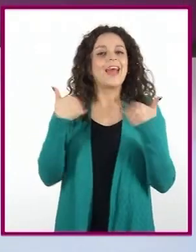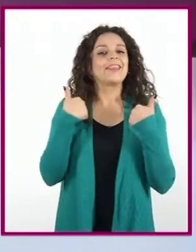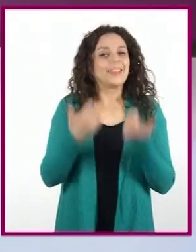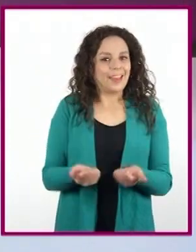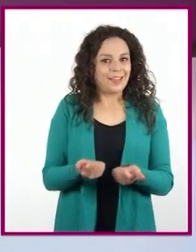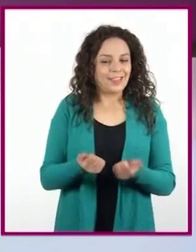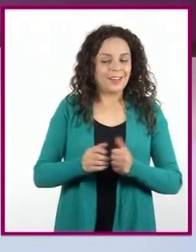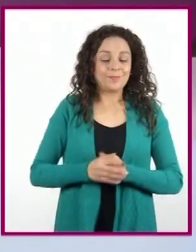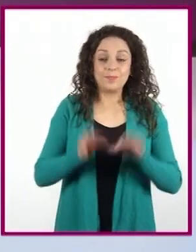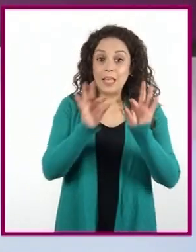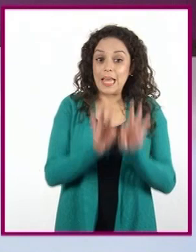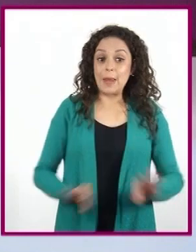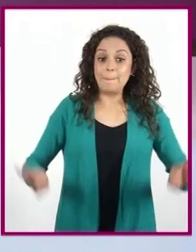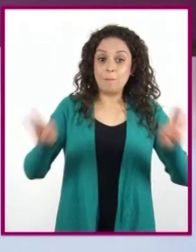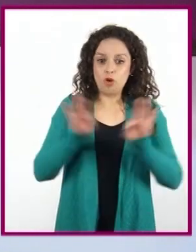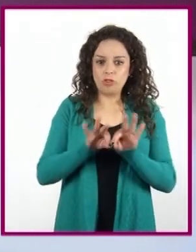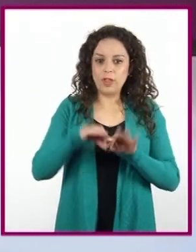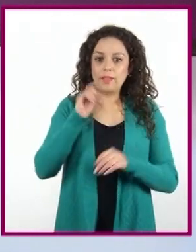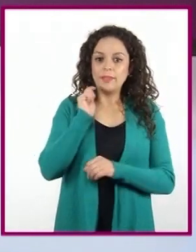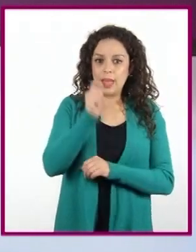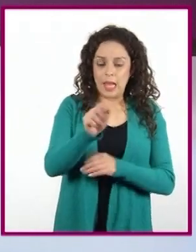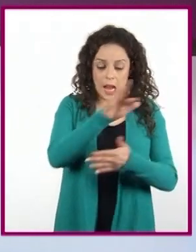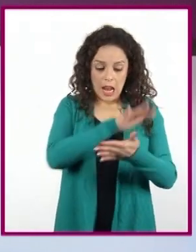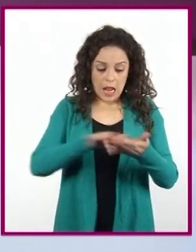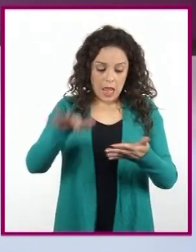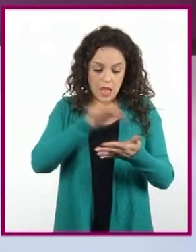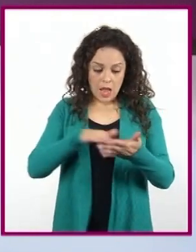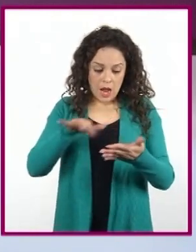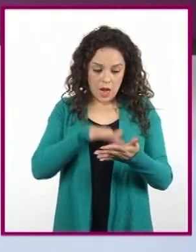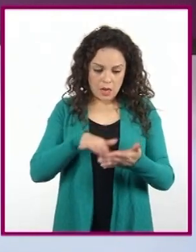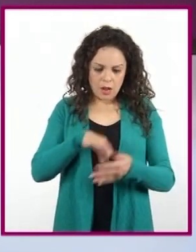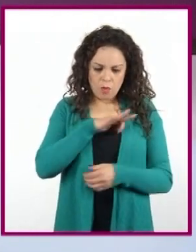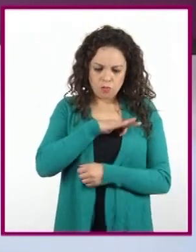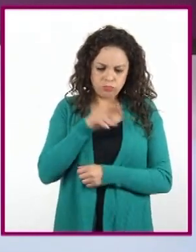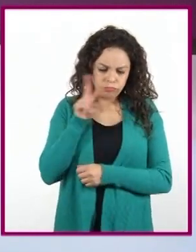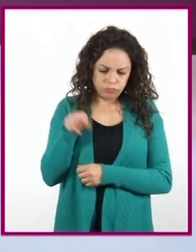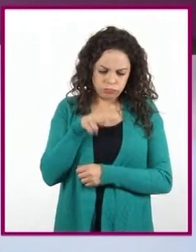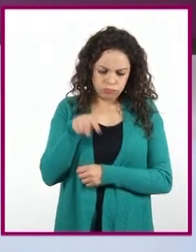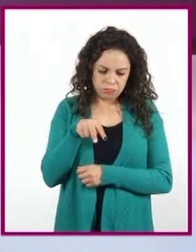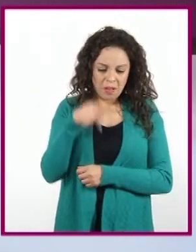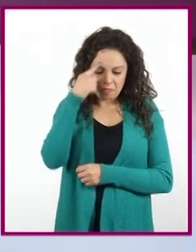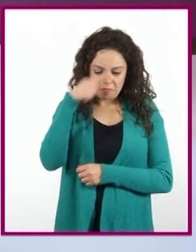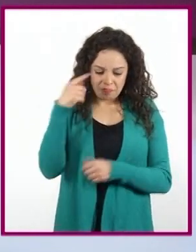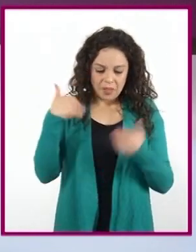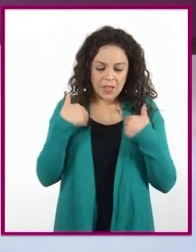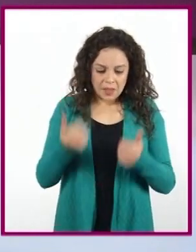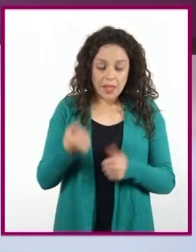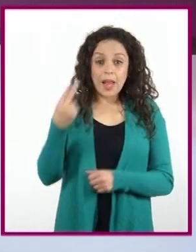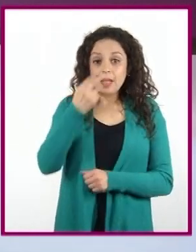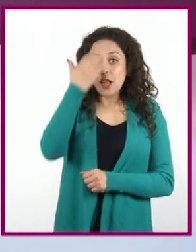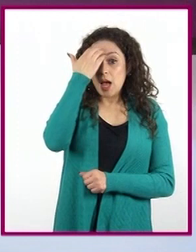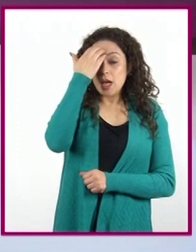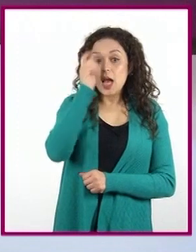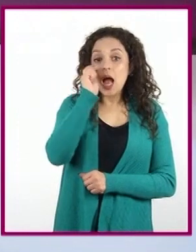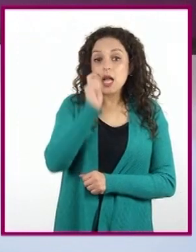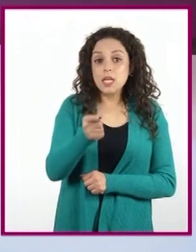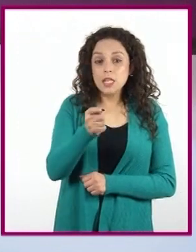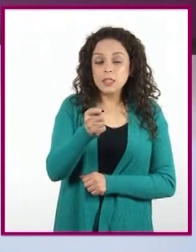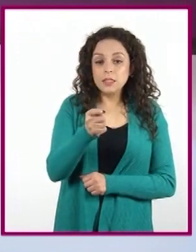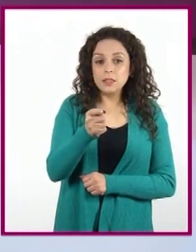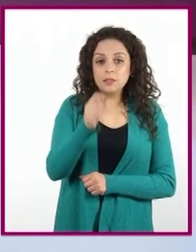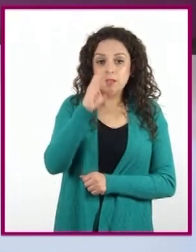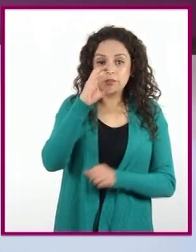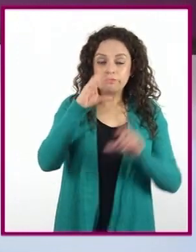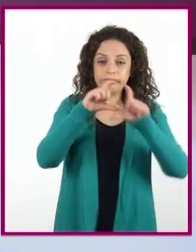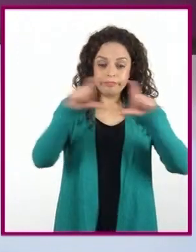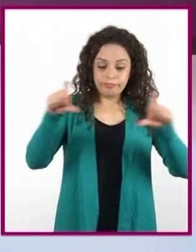Es importante saber que para leer y poder interpretar un contrato, debemos conocer en qué consiste cada parte.